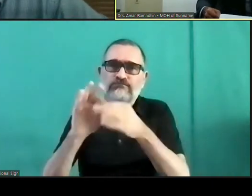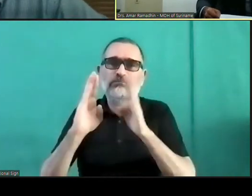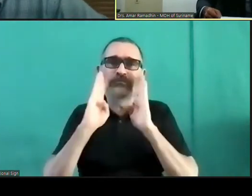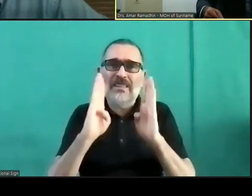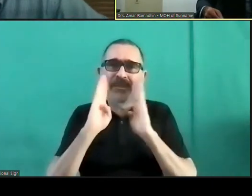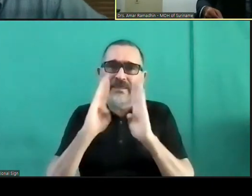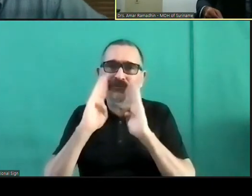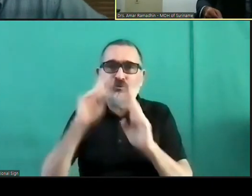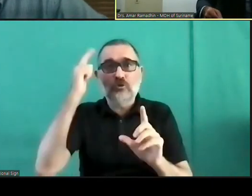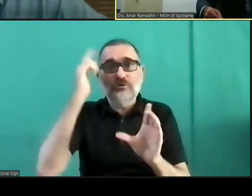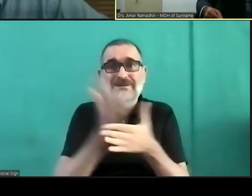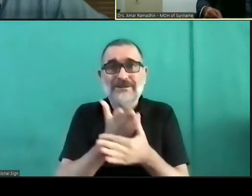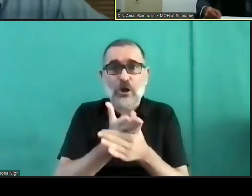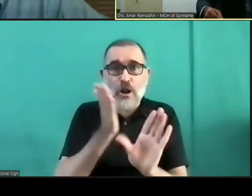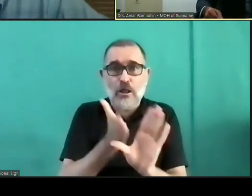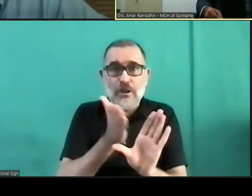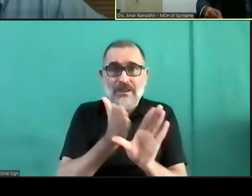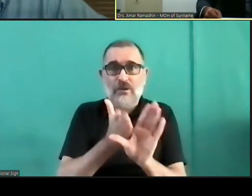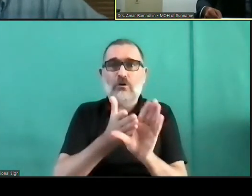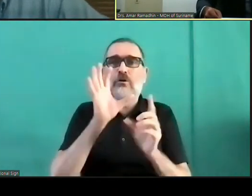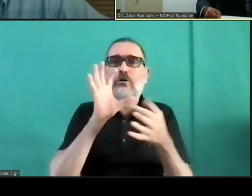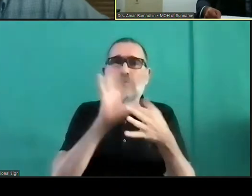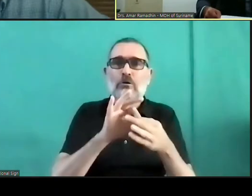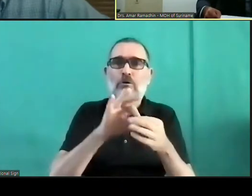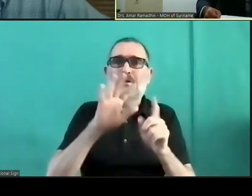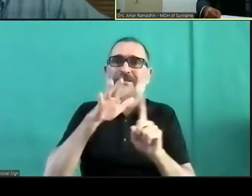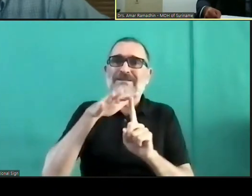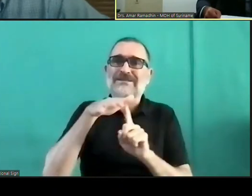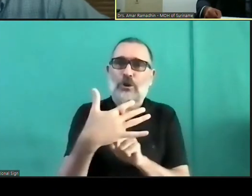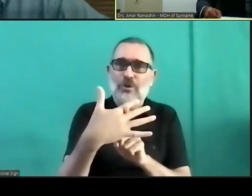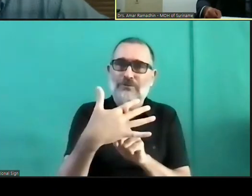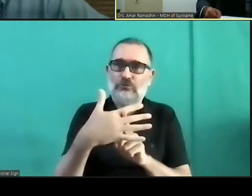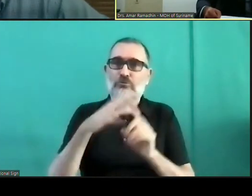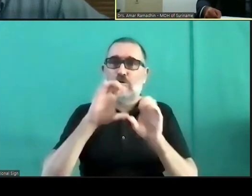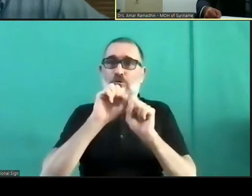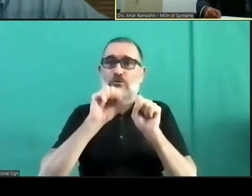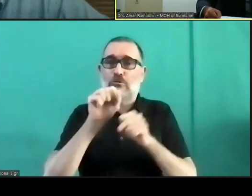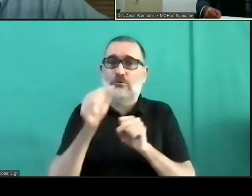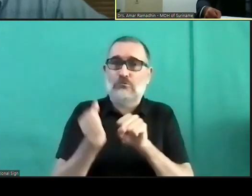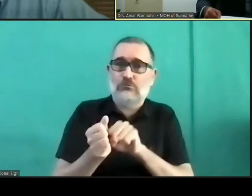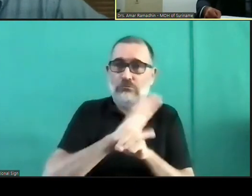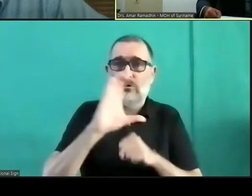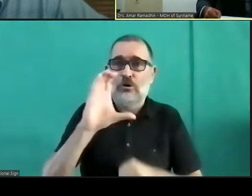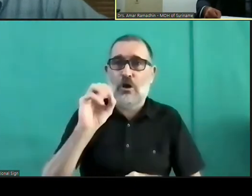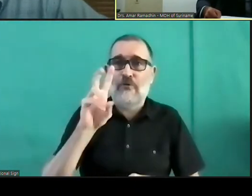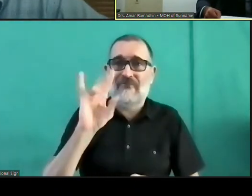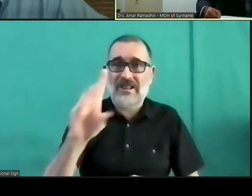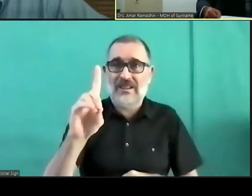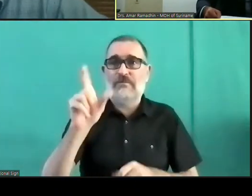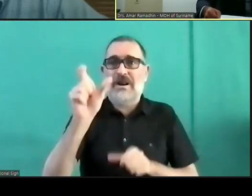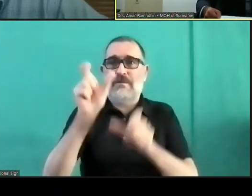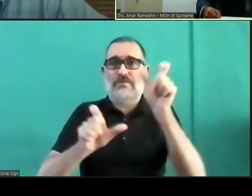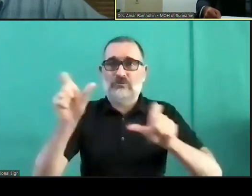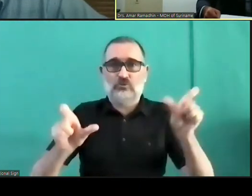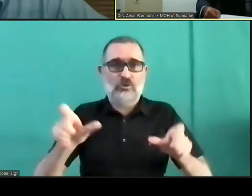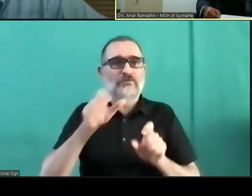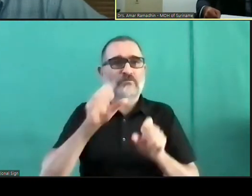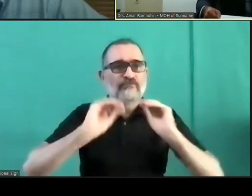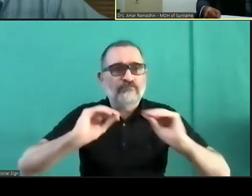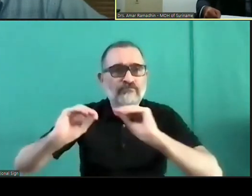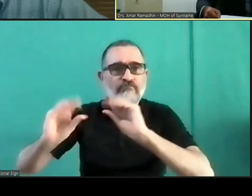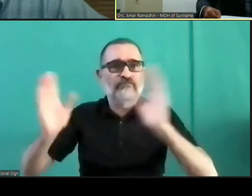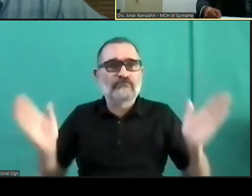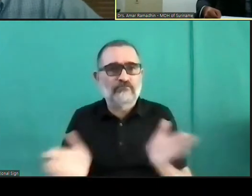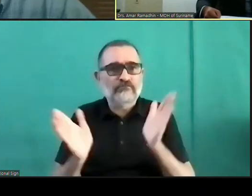acerca de la necesidad de un estilo de vida sano para fortalecer el sistema inmunológico y hay